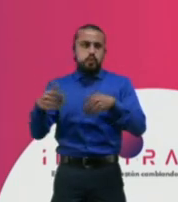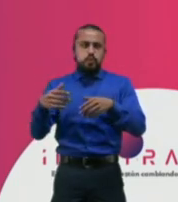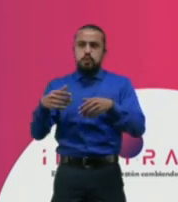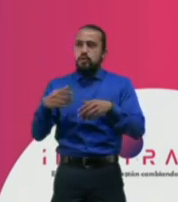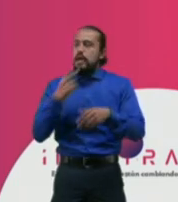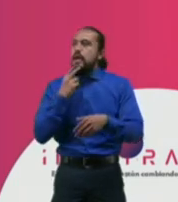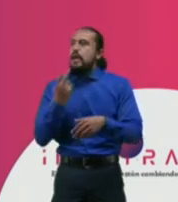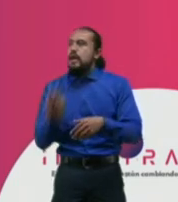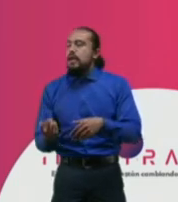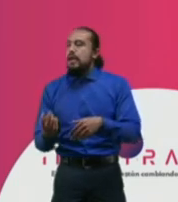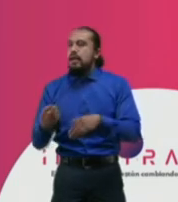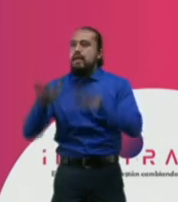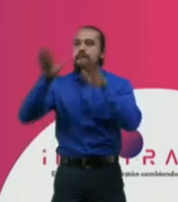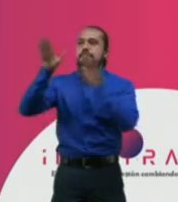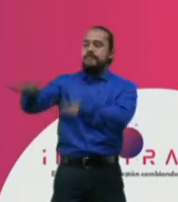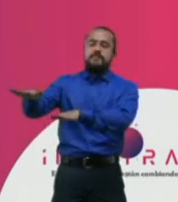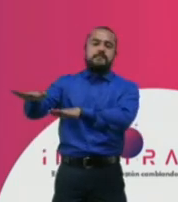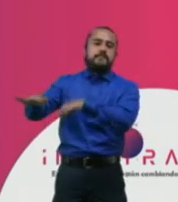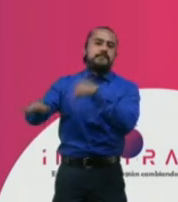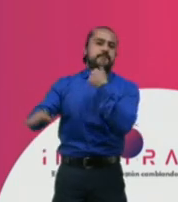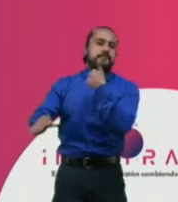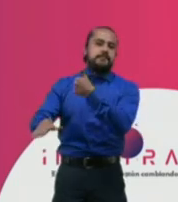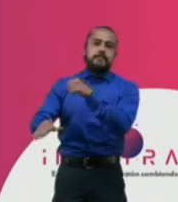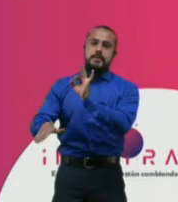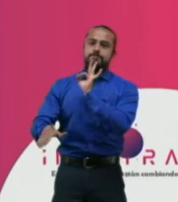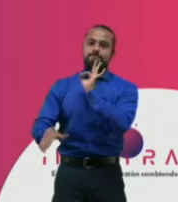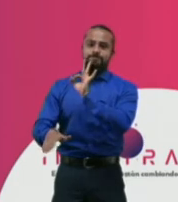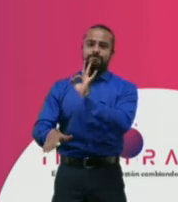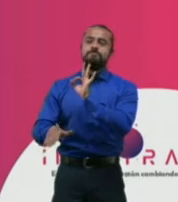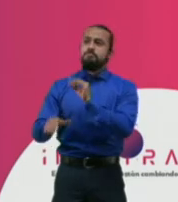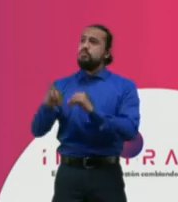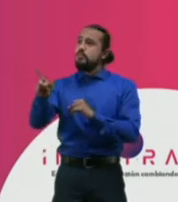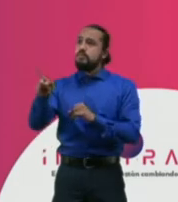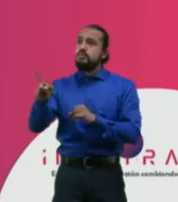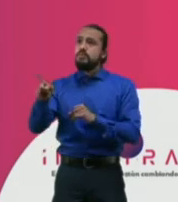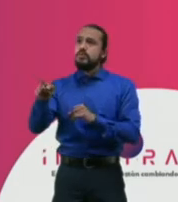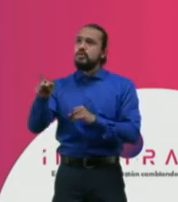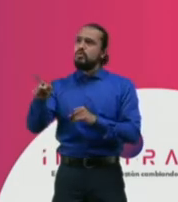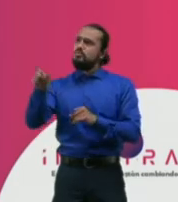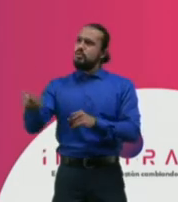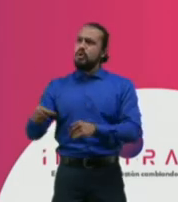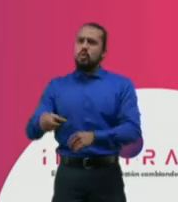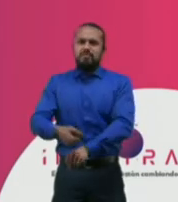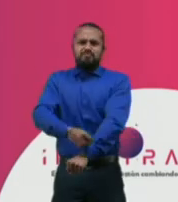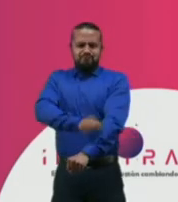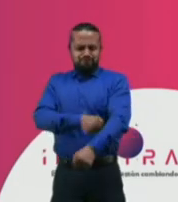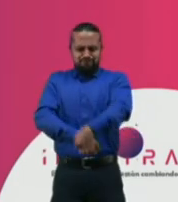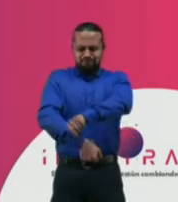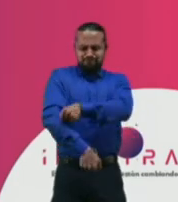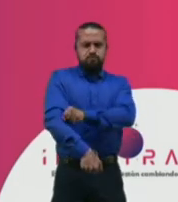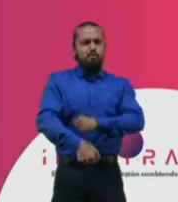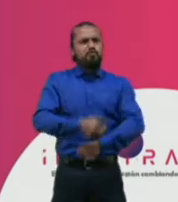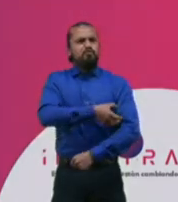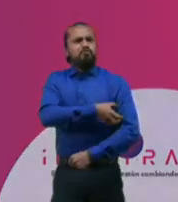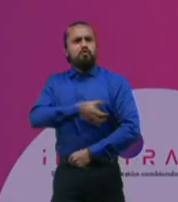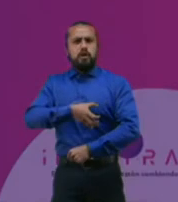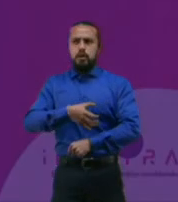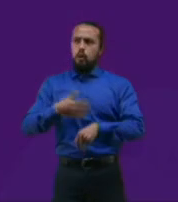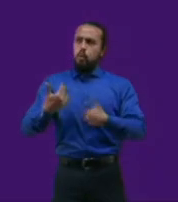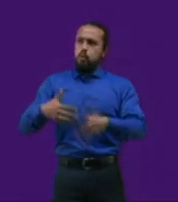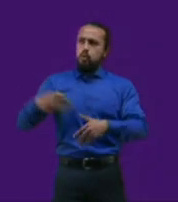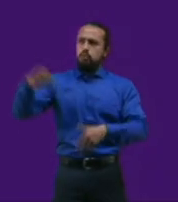en redes y realmente pues eres una berraquita haber montado pues una